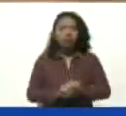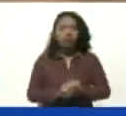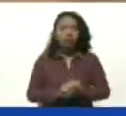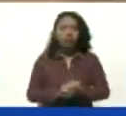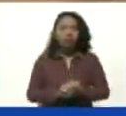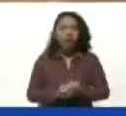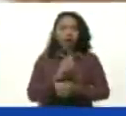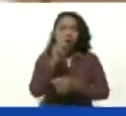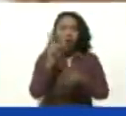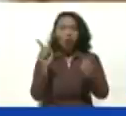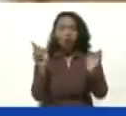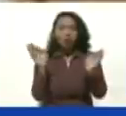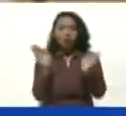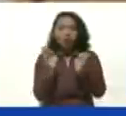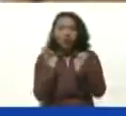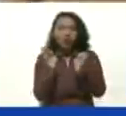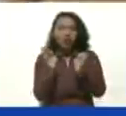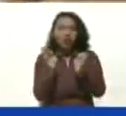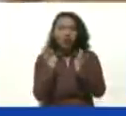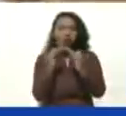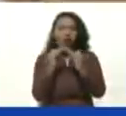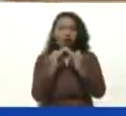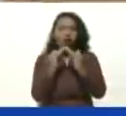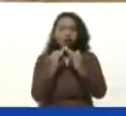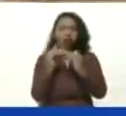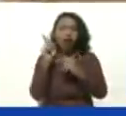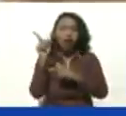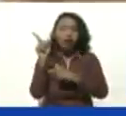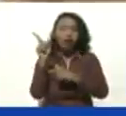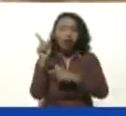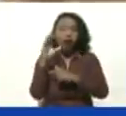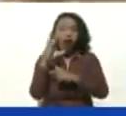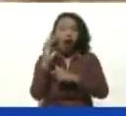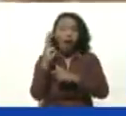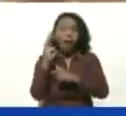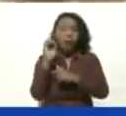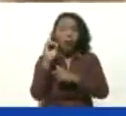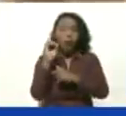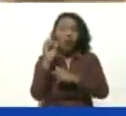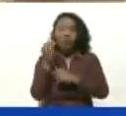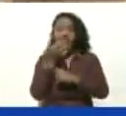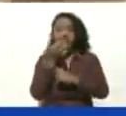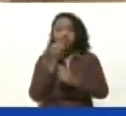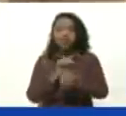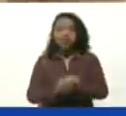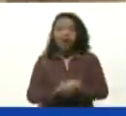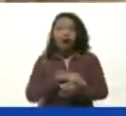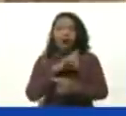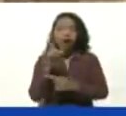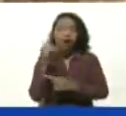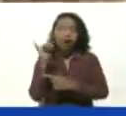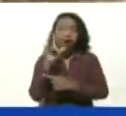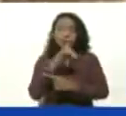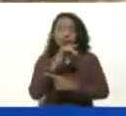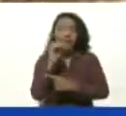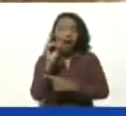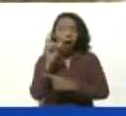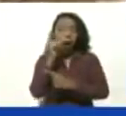en un pequeño apartamento allá en Cabo Verde. Ahí tenían 100